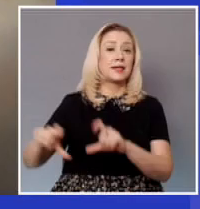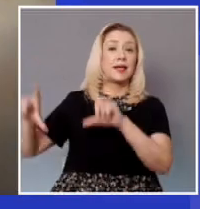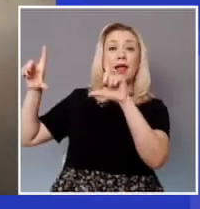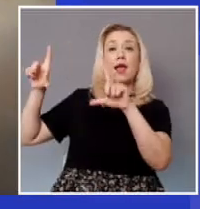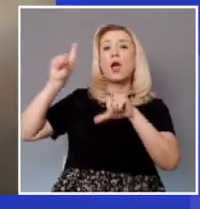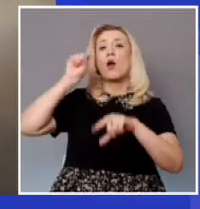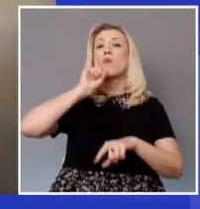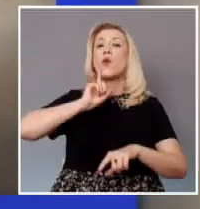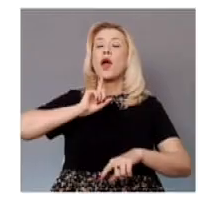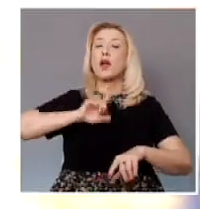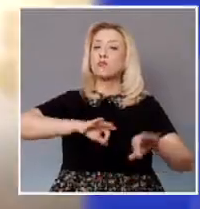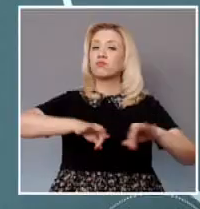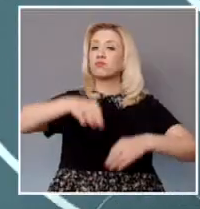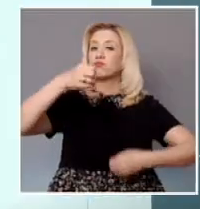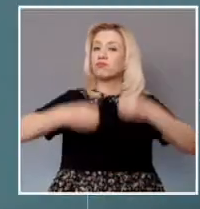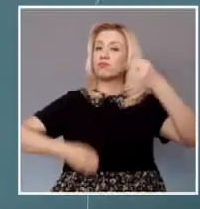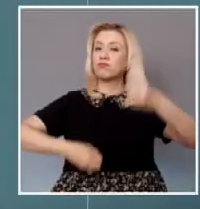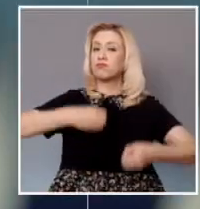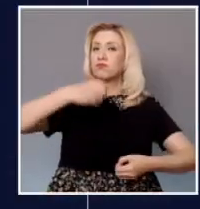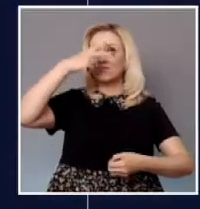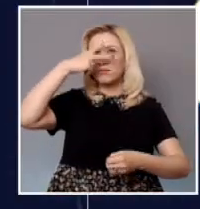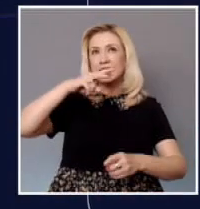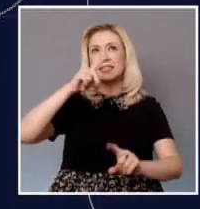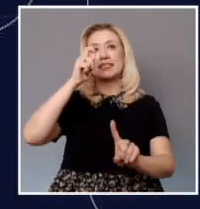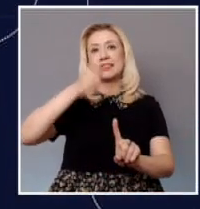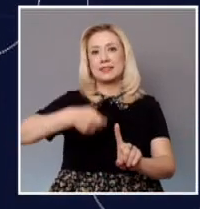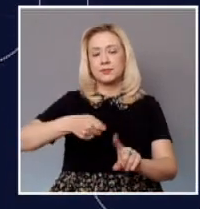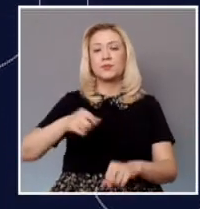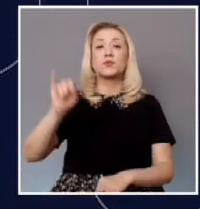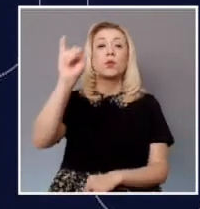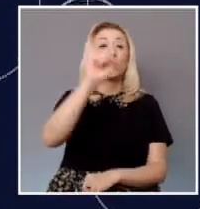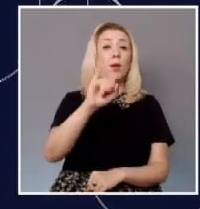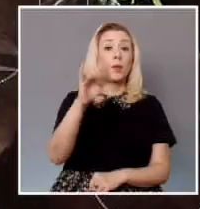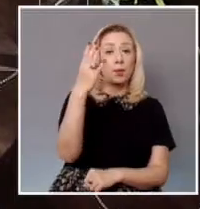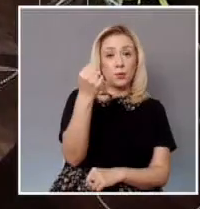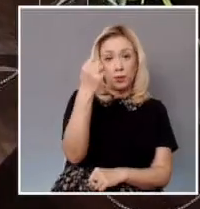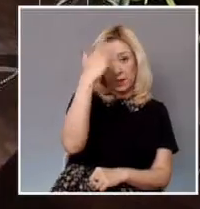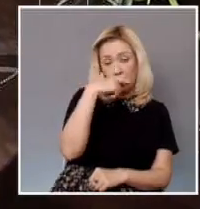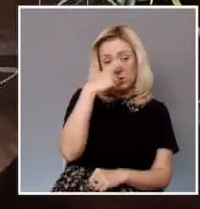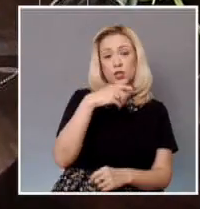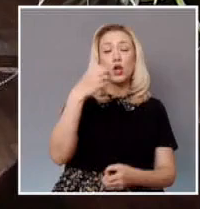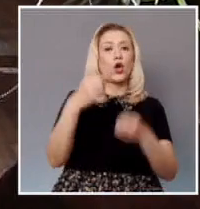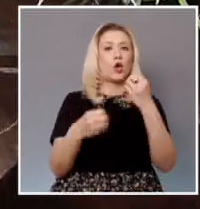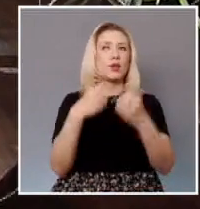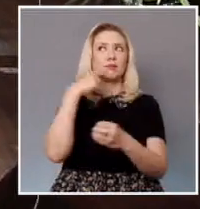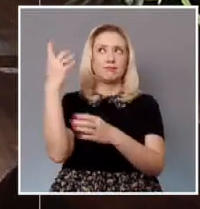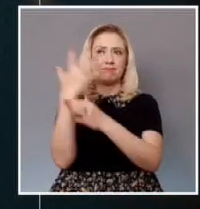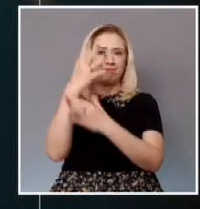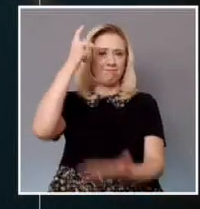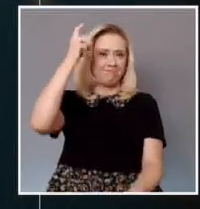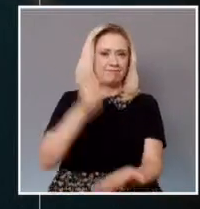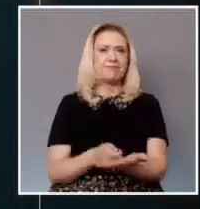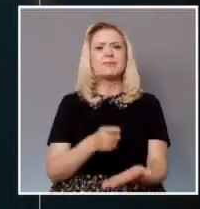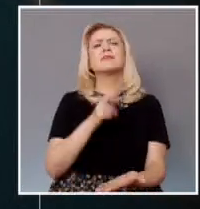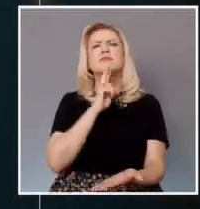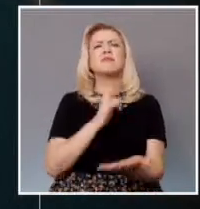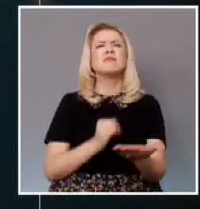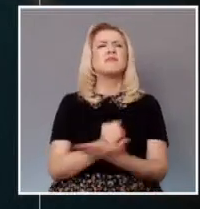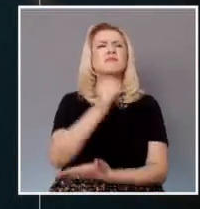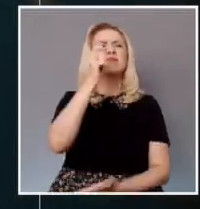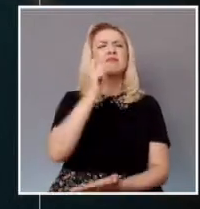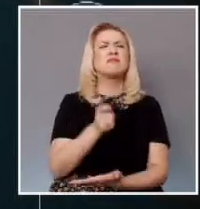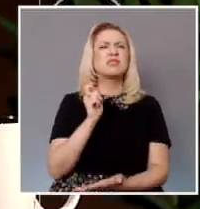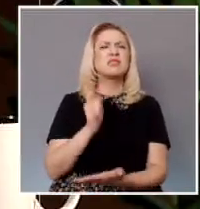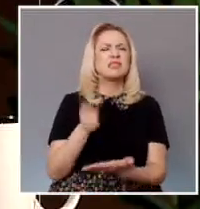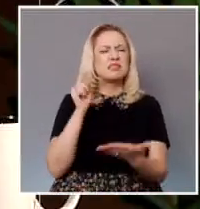el rumbo de México. Y el jueves a las 9 de la noche, en Ya lo dijo la Corte, se analizarán sentencias del Tribunal Constitucional